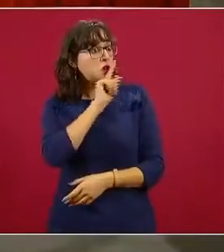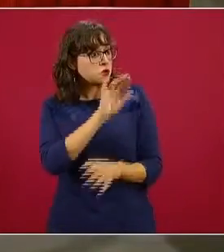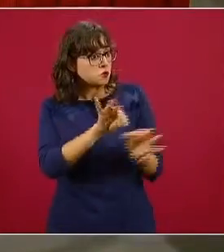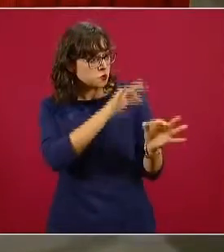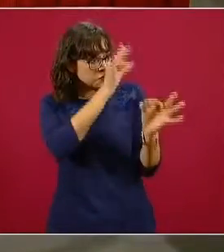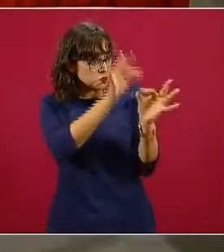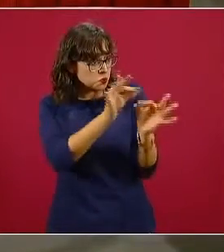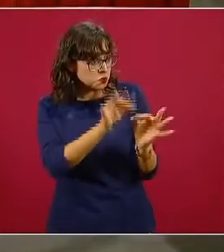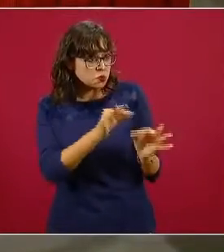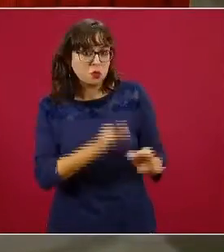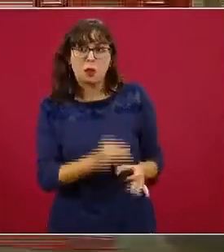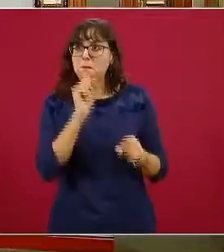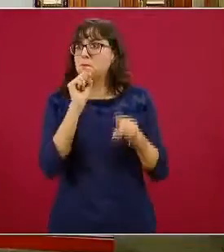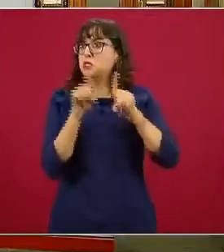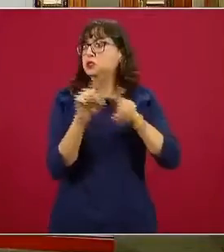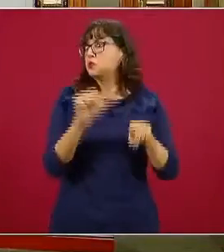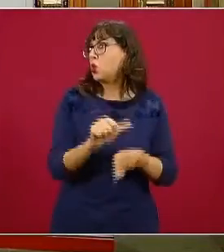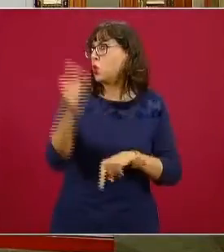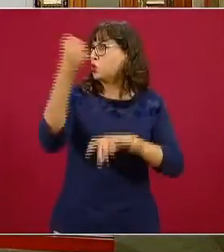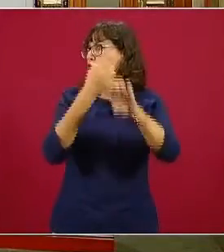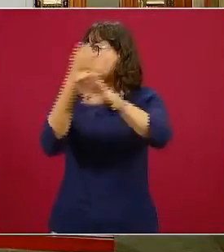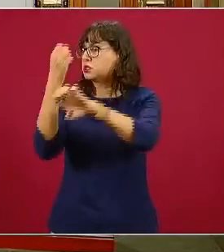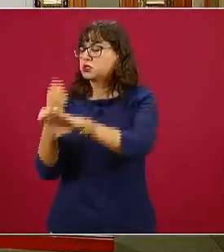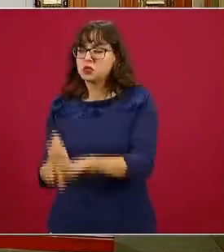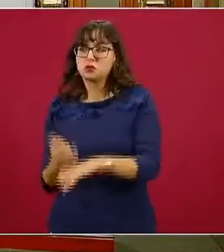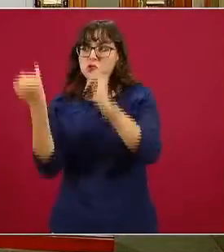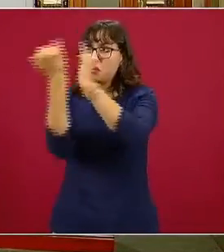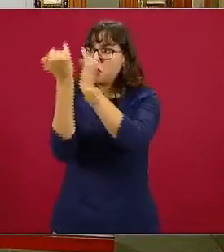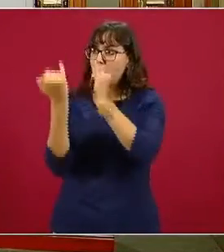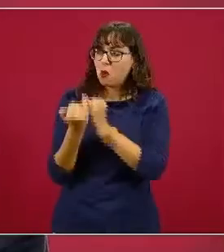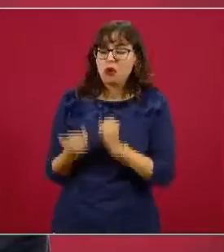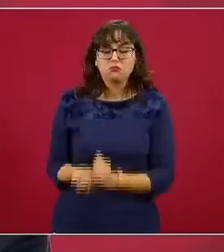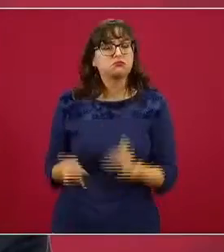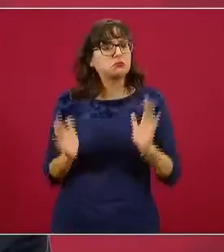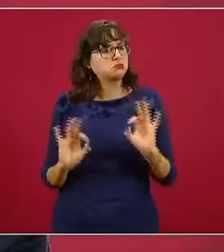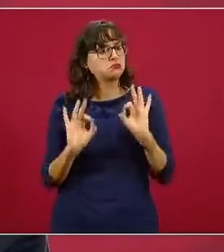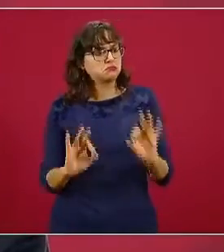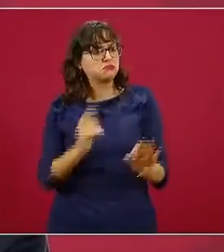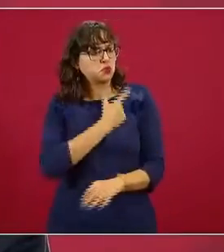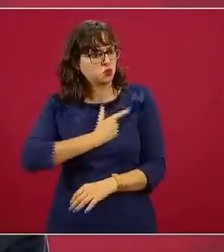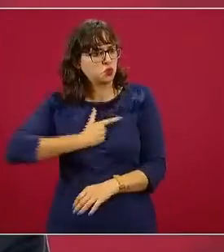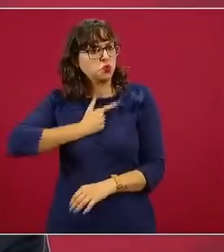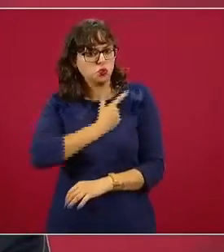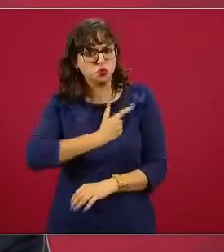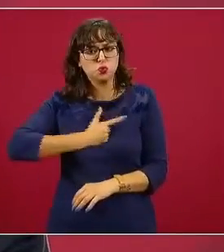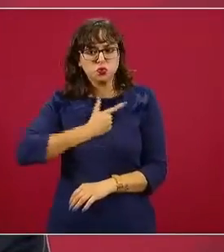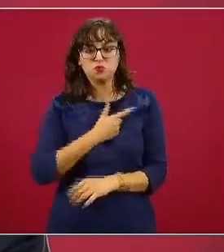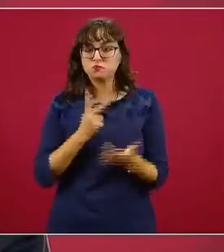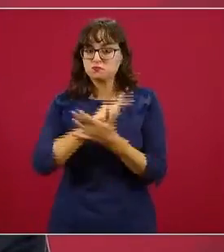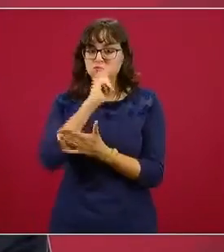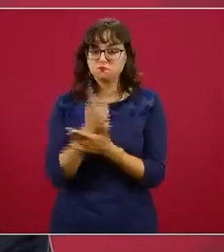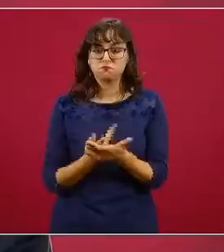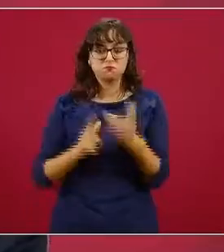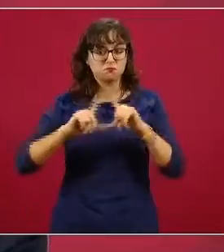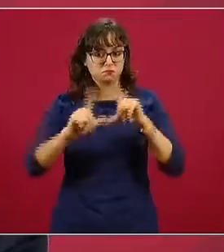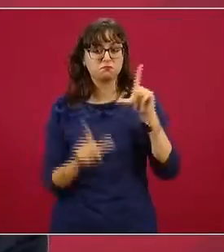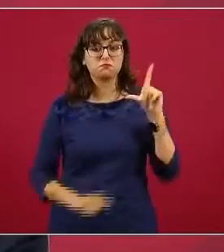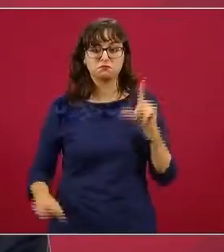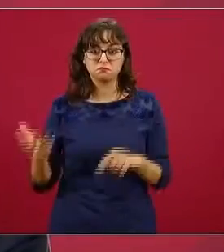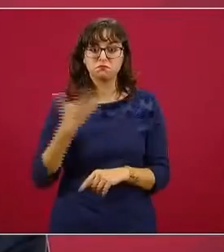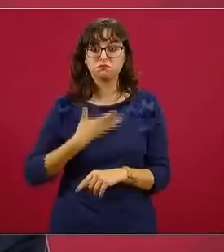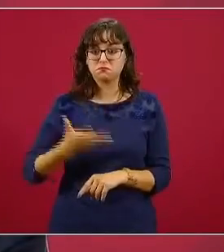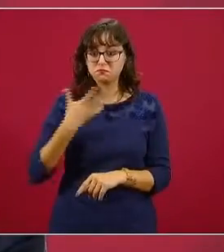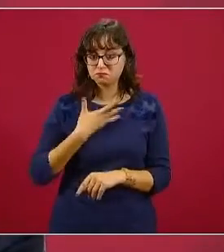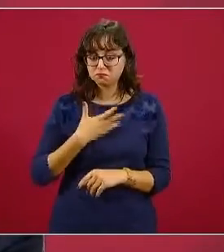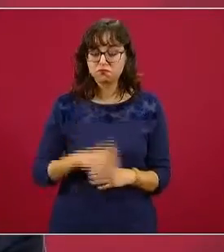haciendo varias otras entidades federativas, lo que se le ha indicado a todos los gobiernos estatales de acuerdo a un programa nacional. Aprovecho